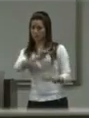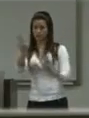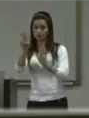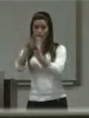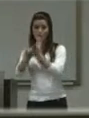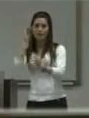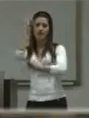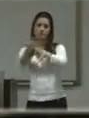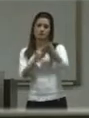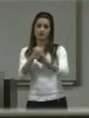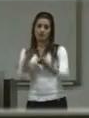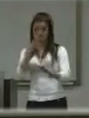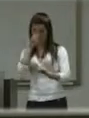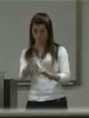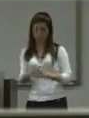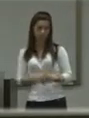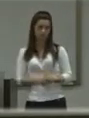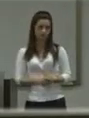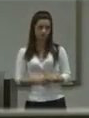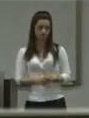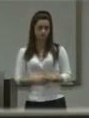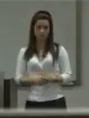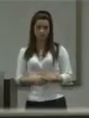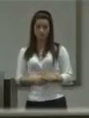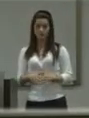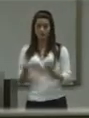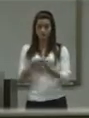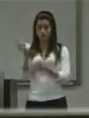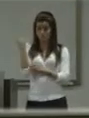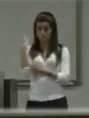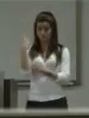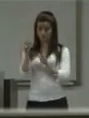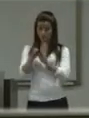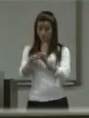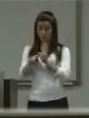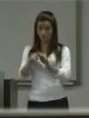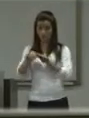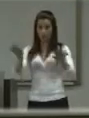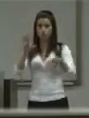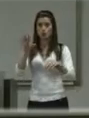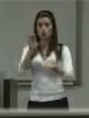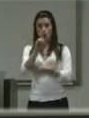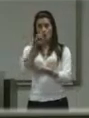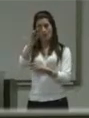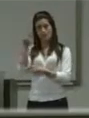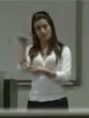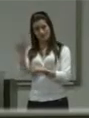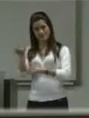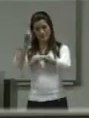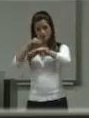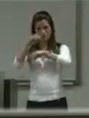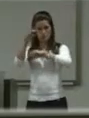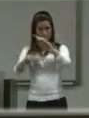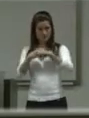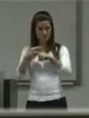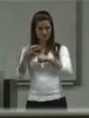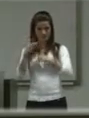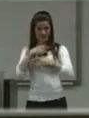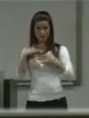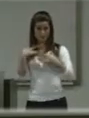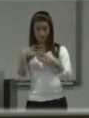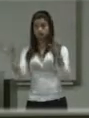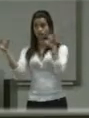internacional Igualmente en los estándares que recientemente publicó la Organización Mundial de la Salud con diferentes agencias de